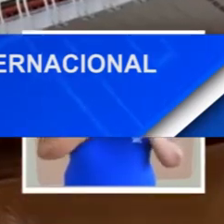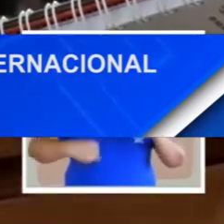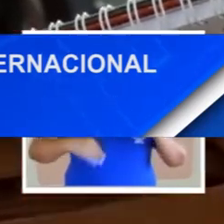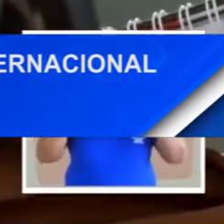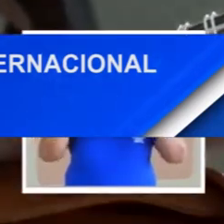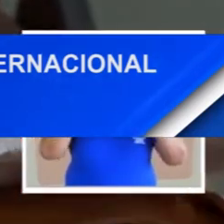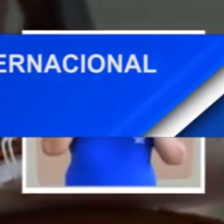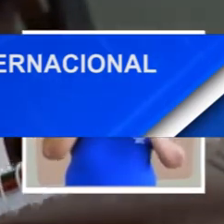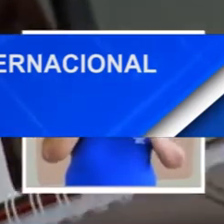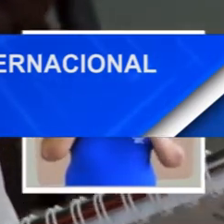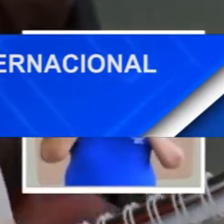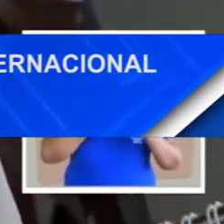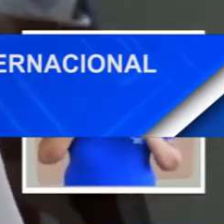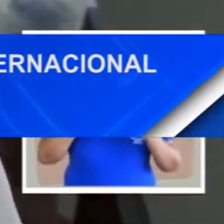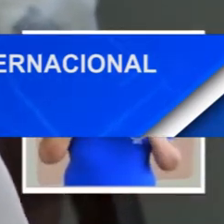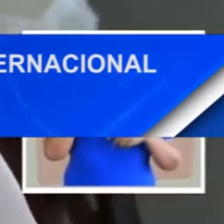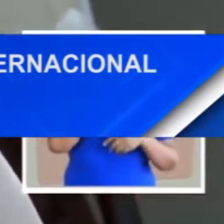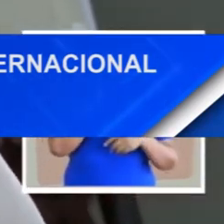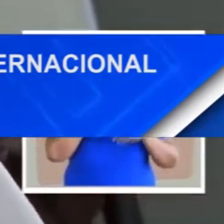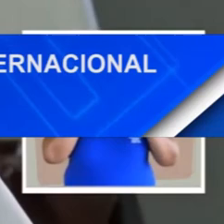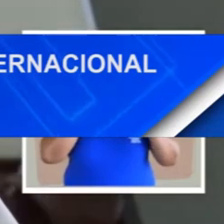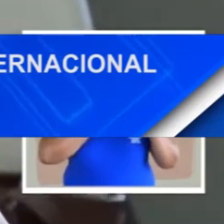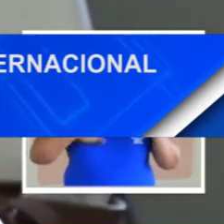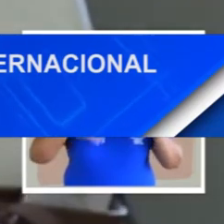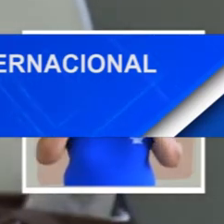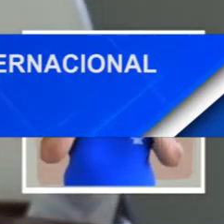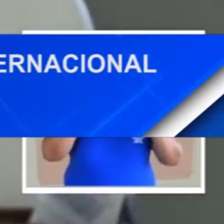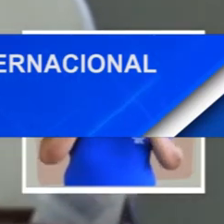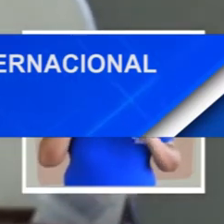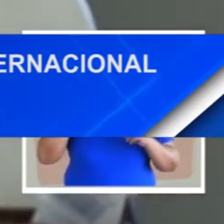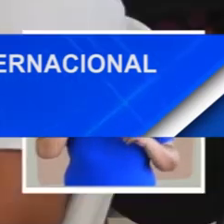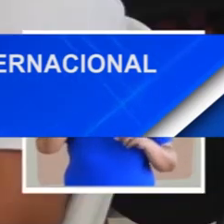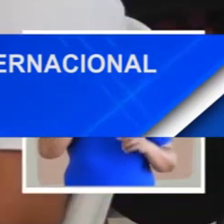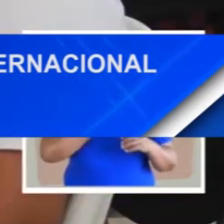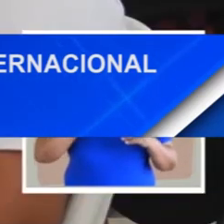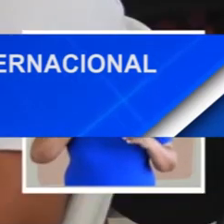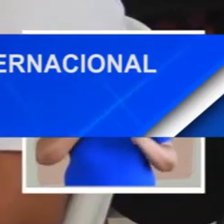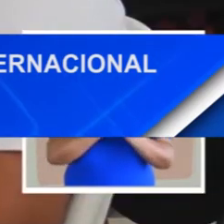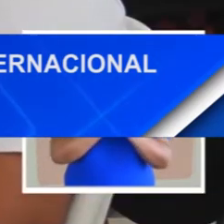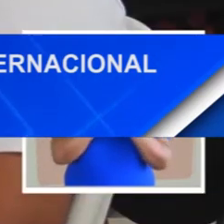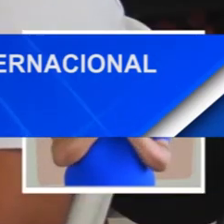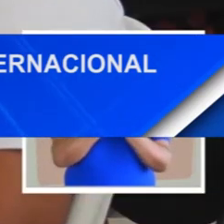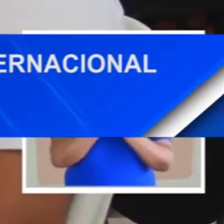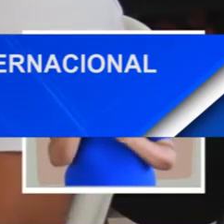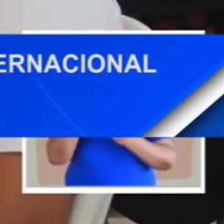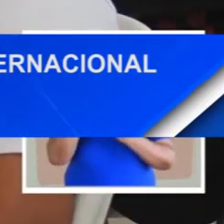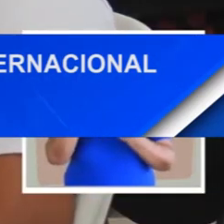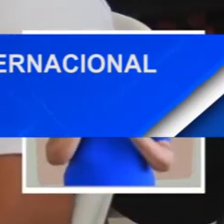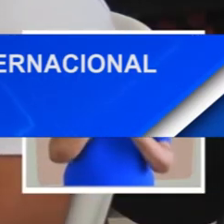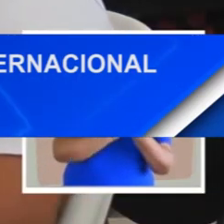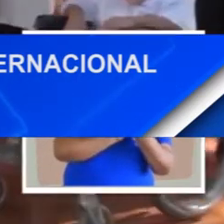el Caribe en temas de inclusión a través de dos ponencias. Para Noticias 12, Gabriela Solórzano.